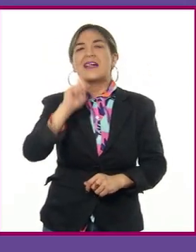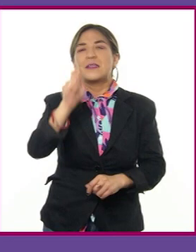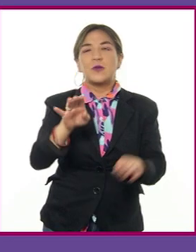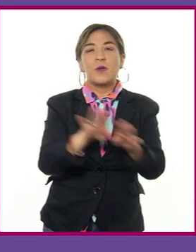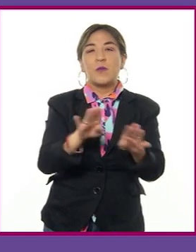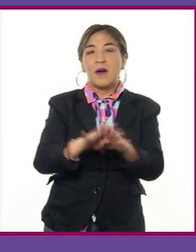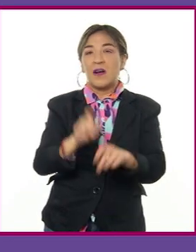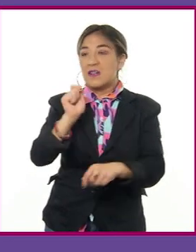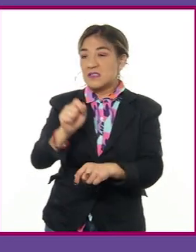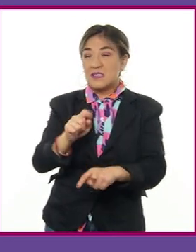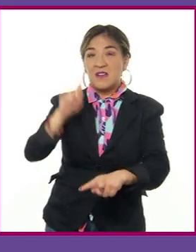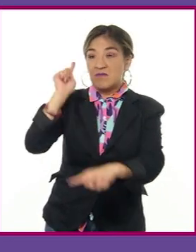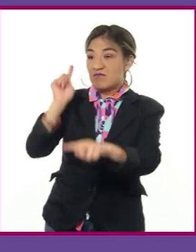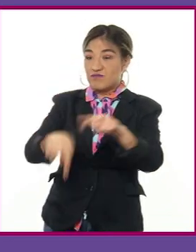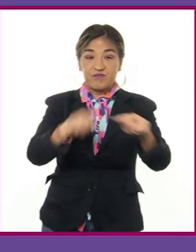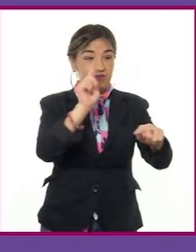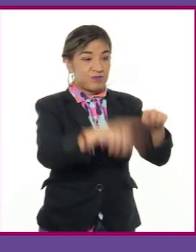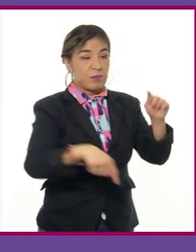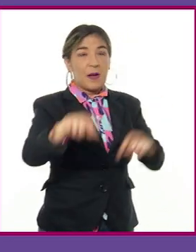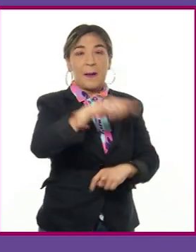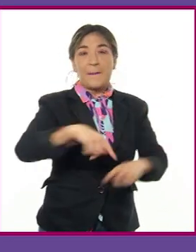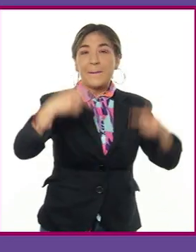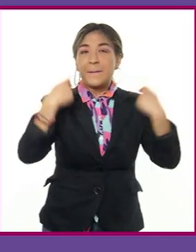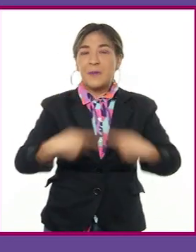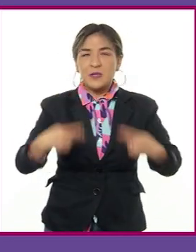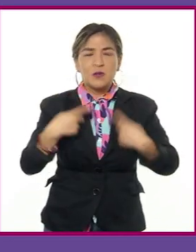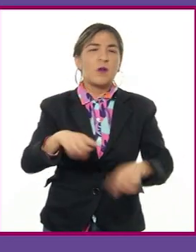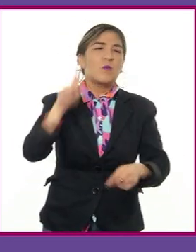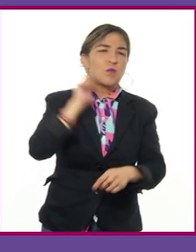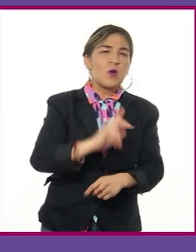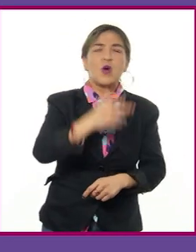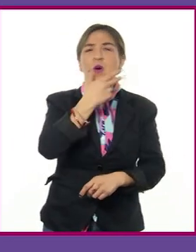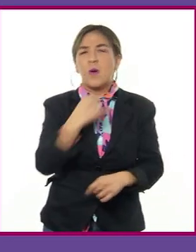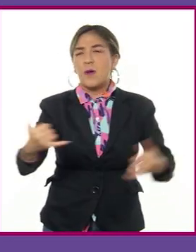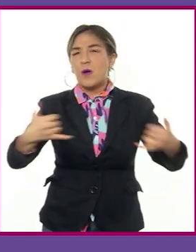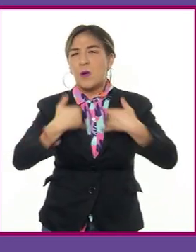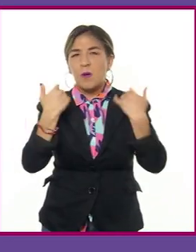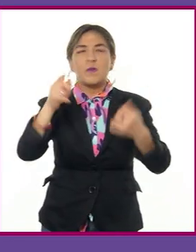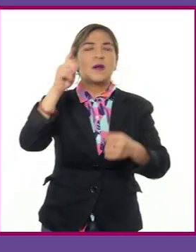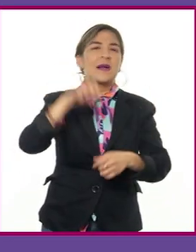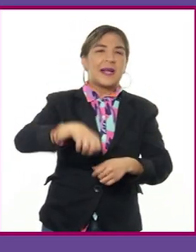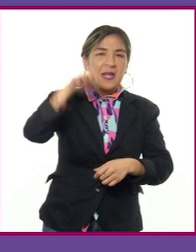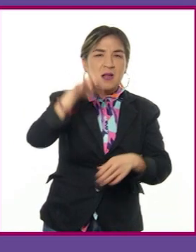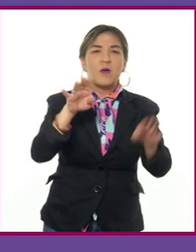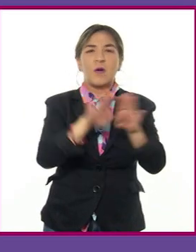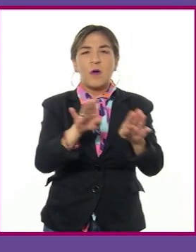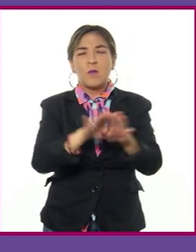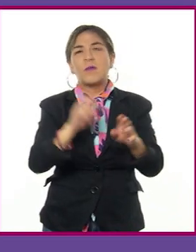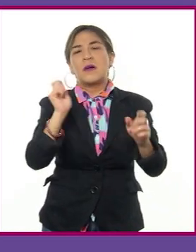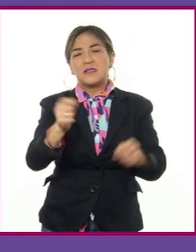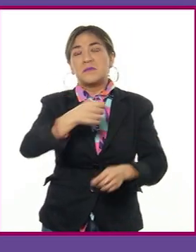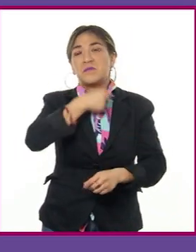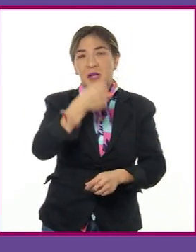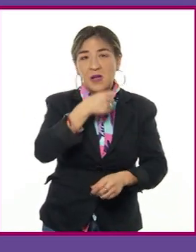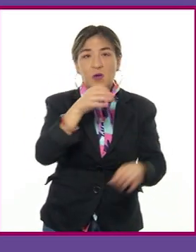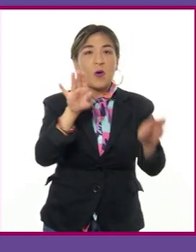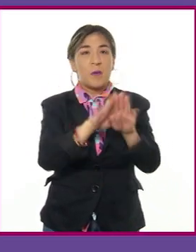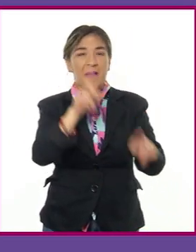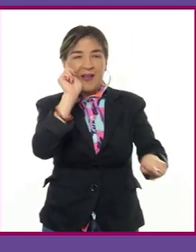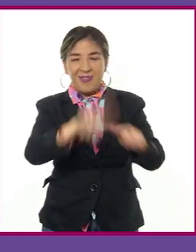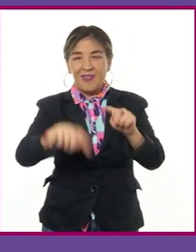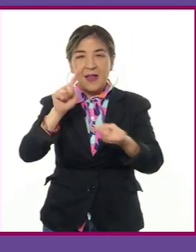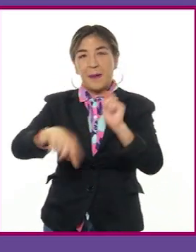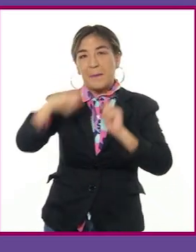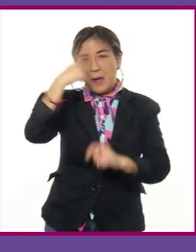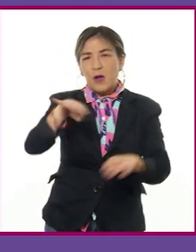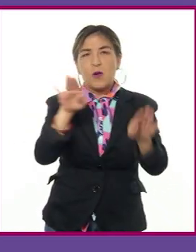ciudadanos, hombres o mujeres, jóvenes o viejos, de criticar, de opinar